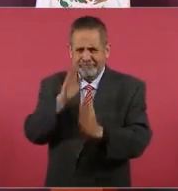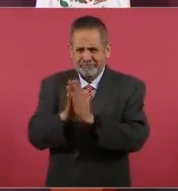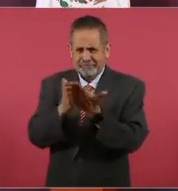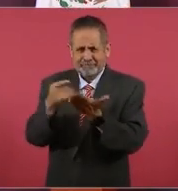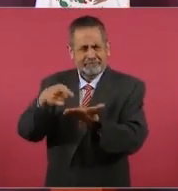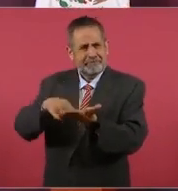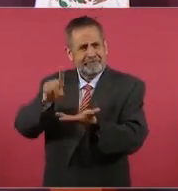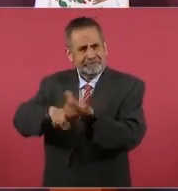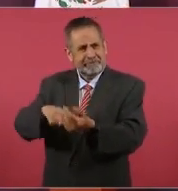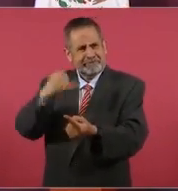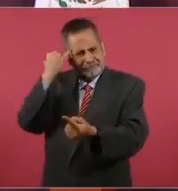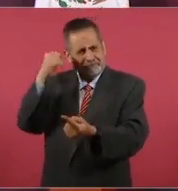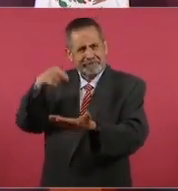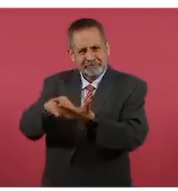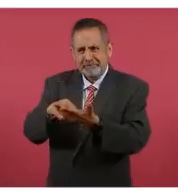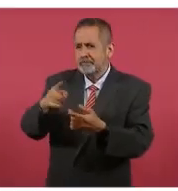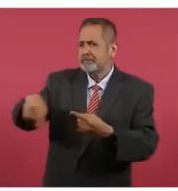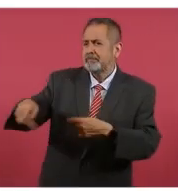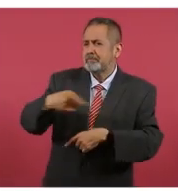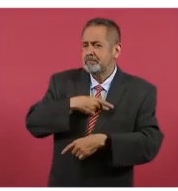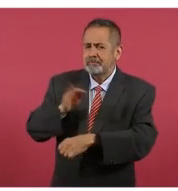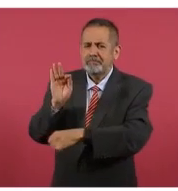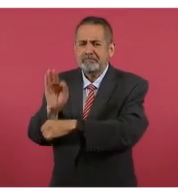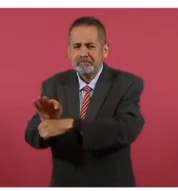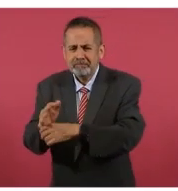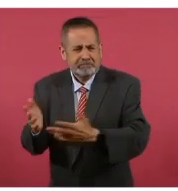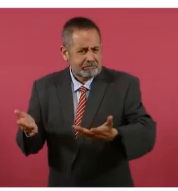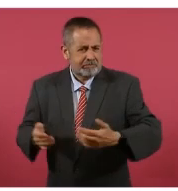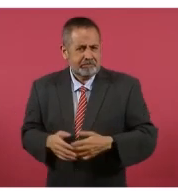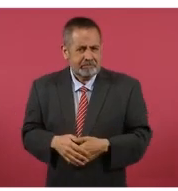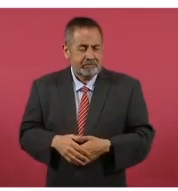Pero no solo de la religión